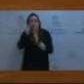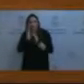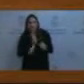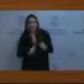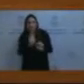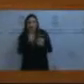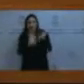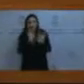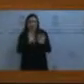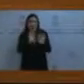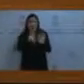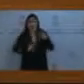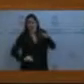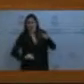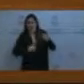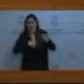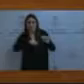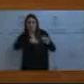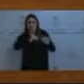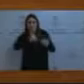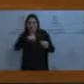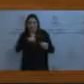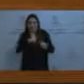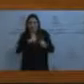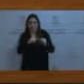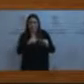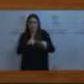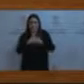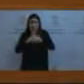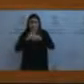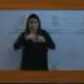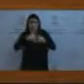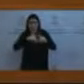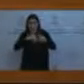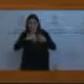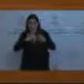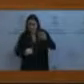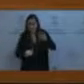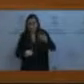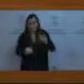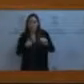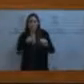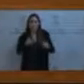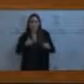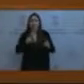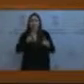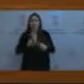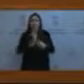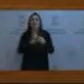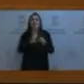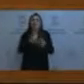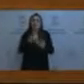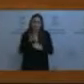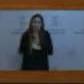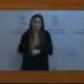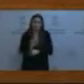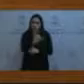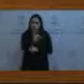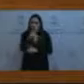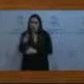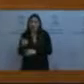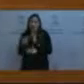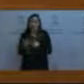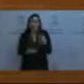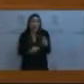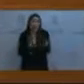o de los más bajos de España, los que tenemos aquí, están por debajo de la media. Bueno, también respecto a este tema se han aprobado mociones y no se ha